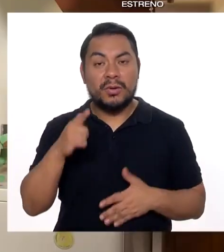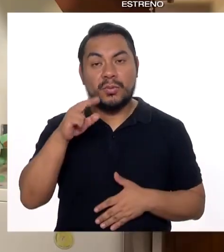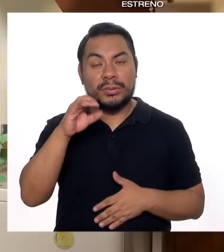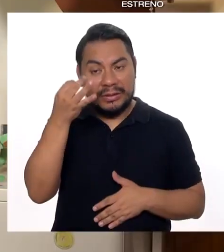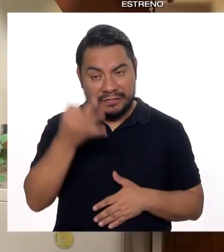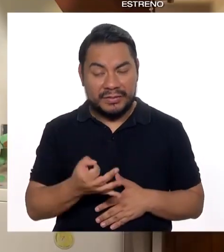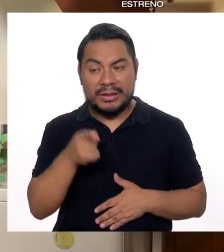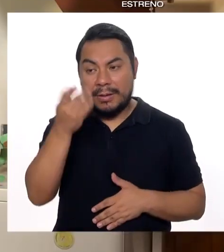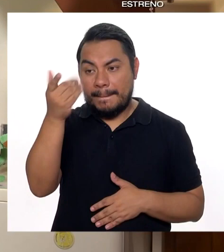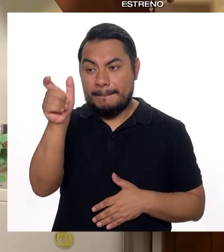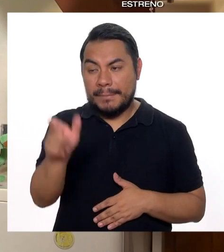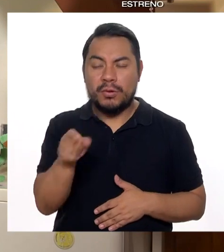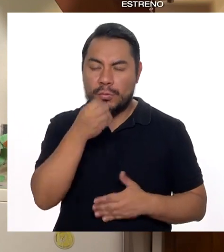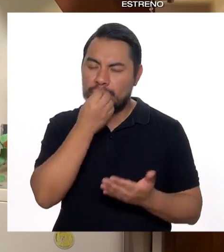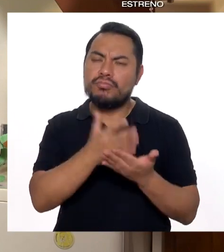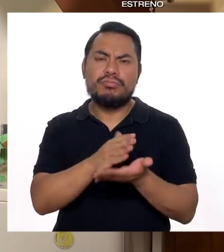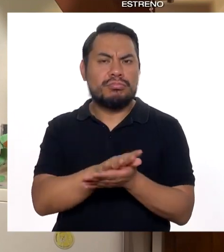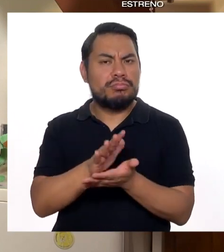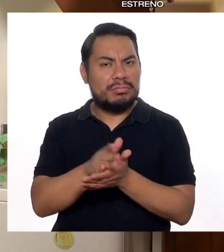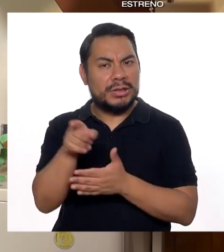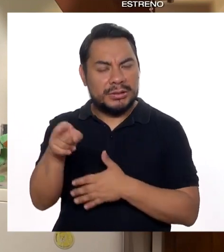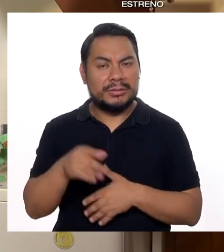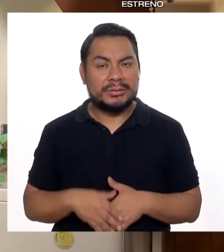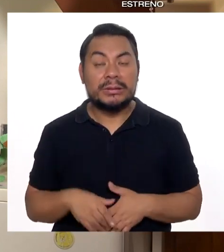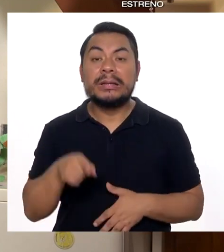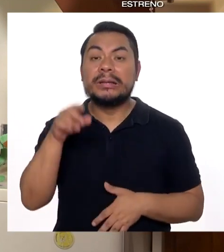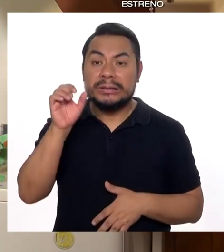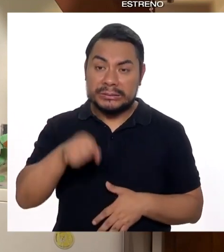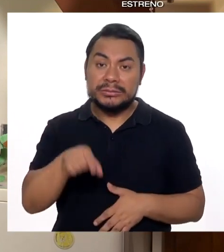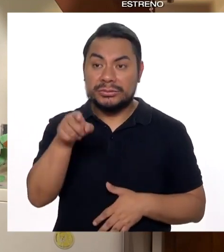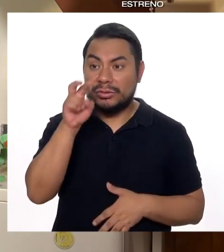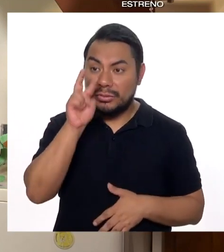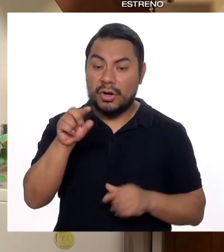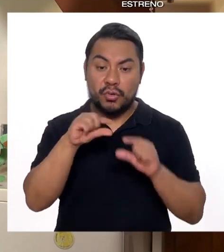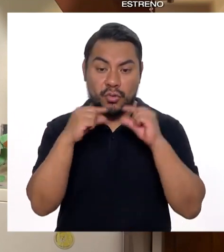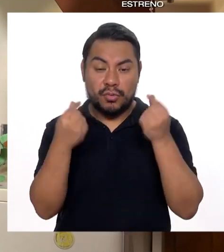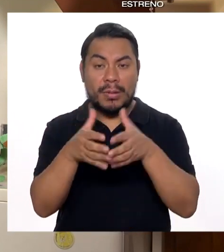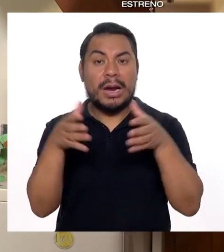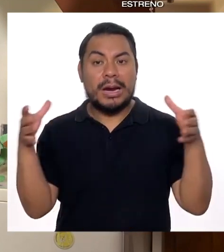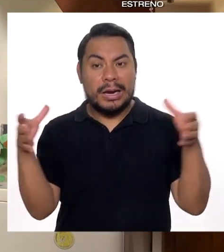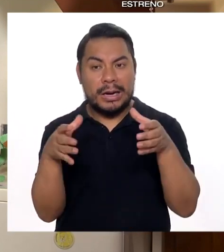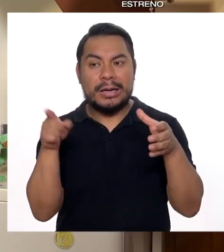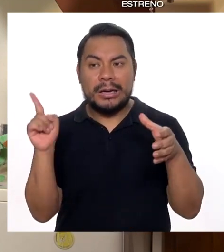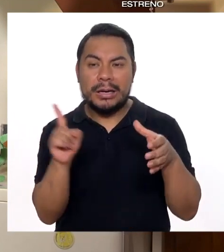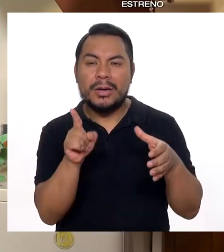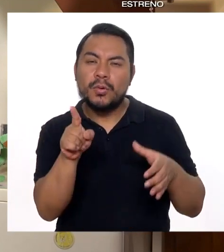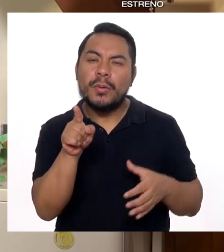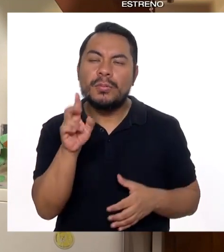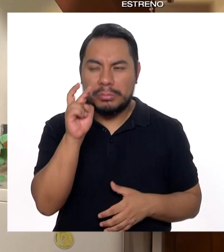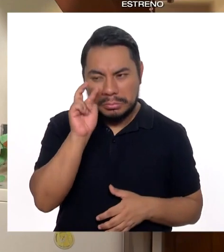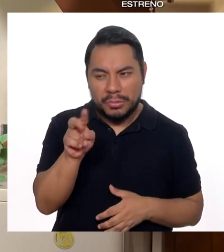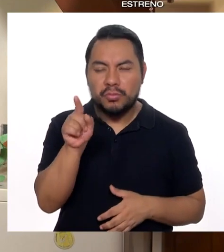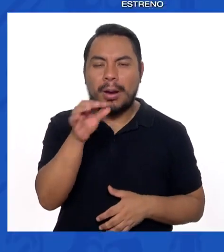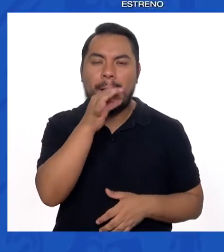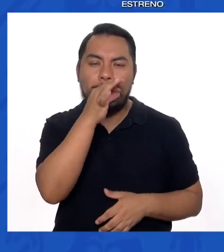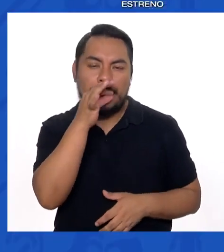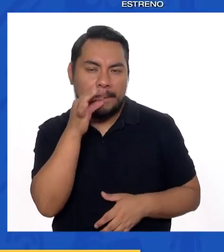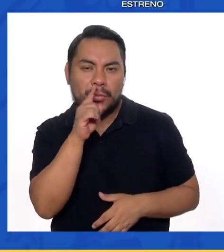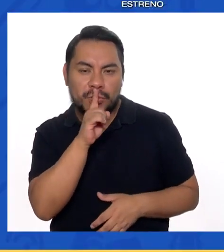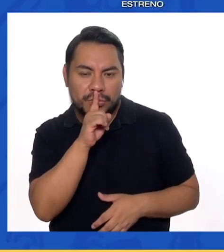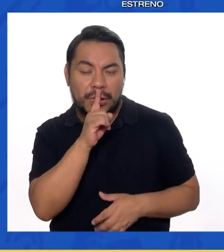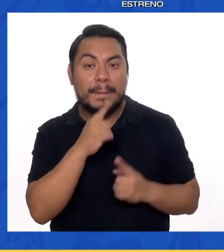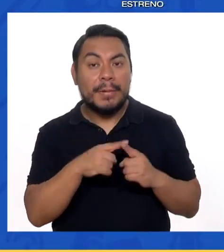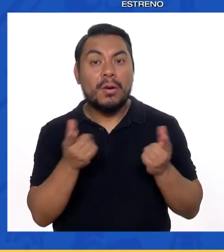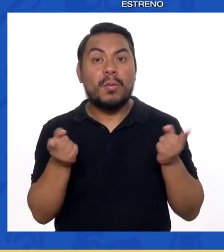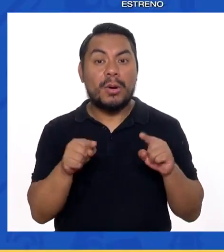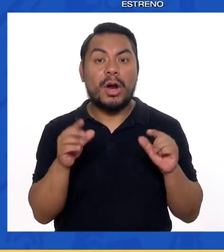Lucía, en verdad, en general, es una persona muy buena. Sí, si la ves en grupos grandes es un poco reservada, callada, pero